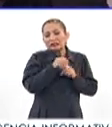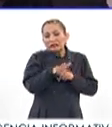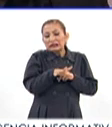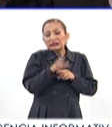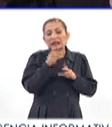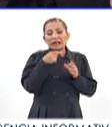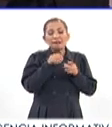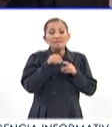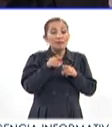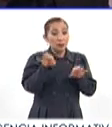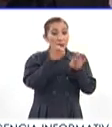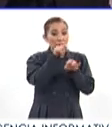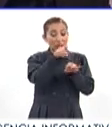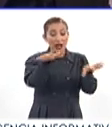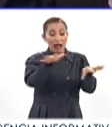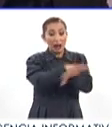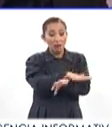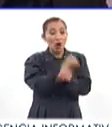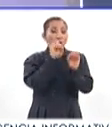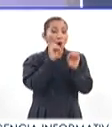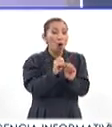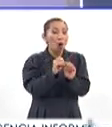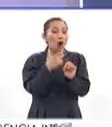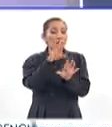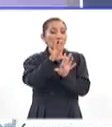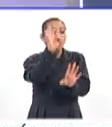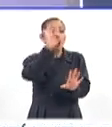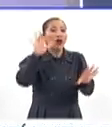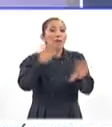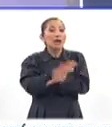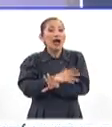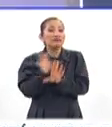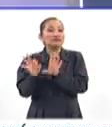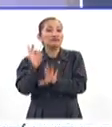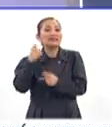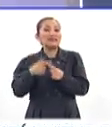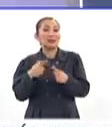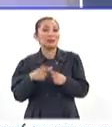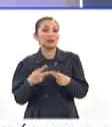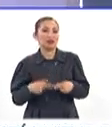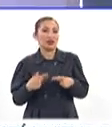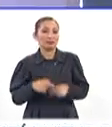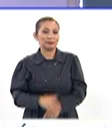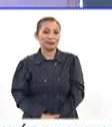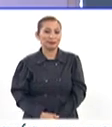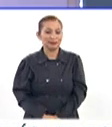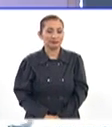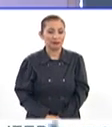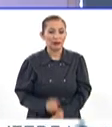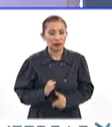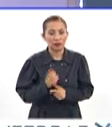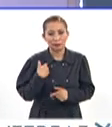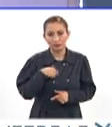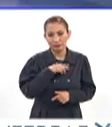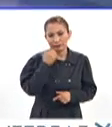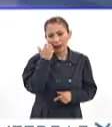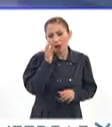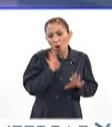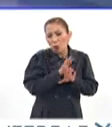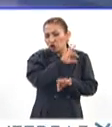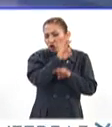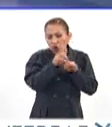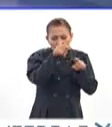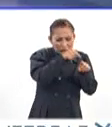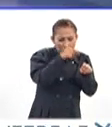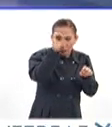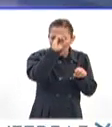y una connotación en el cambio o en revertir los puntajes en una elección. Entonces queríamos tener como todos